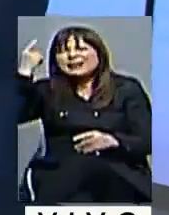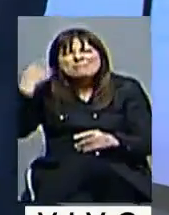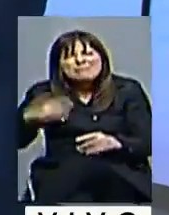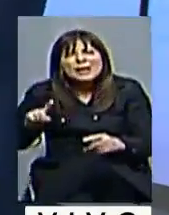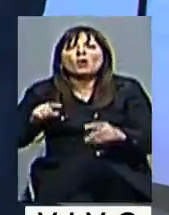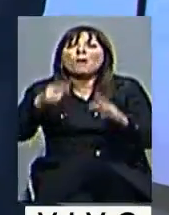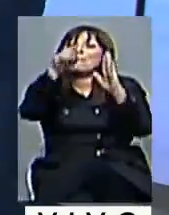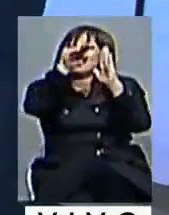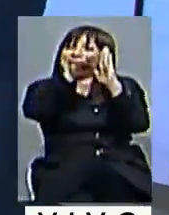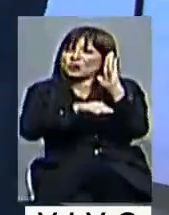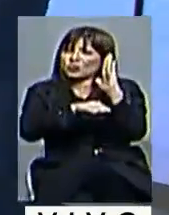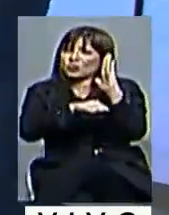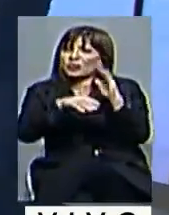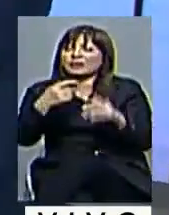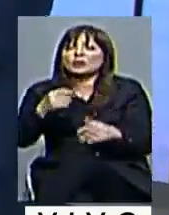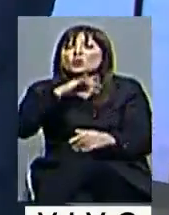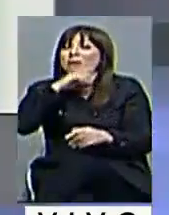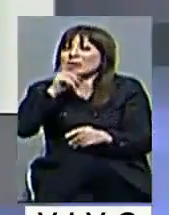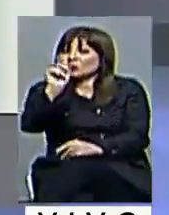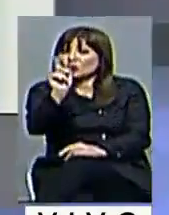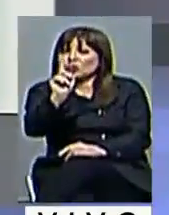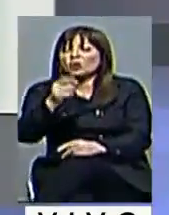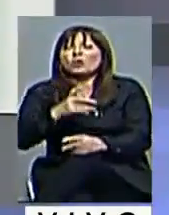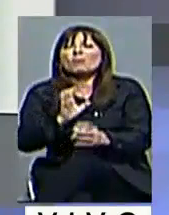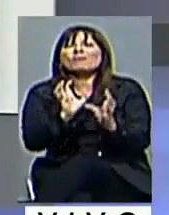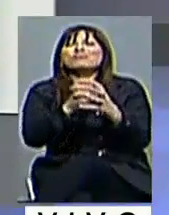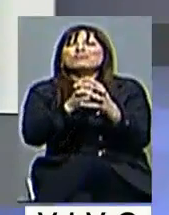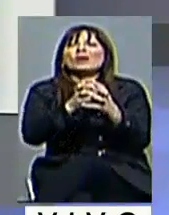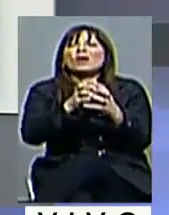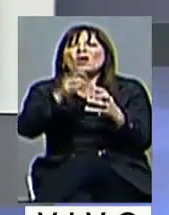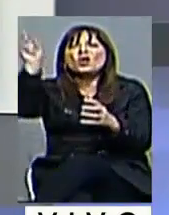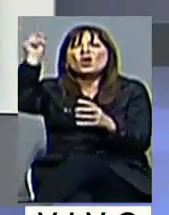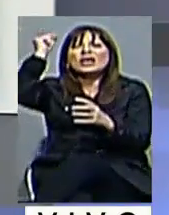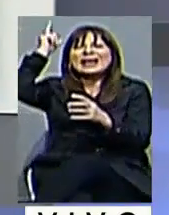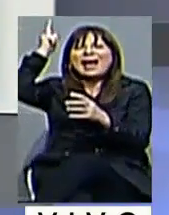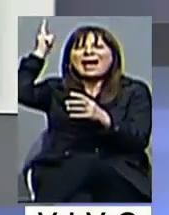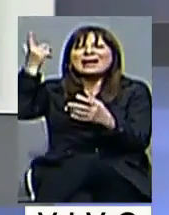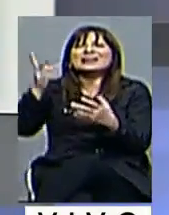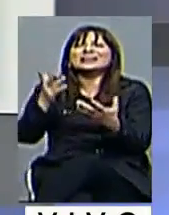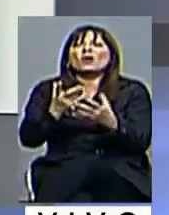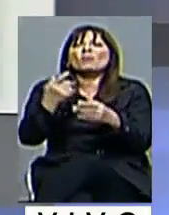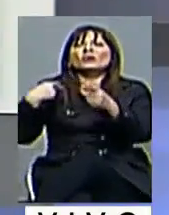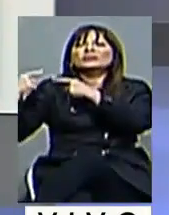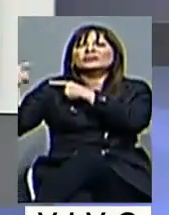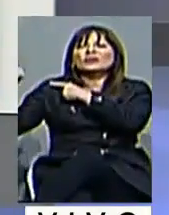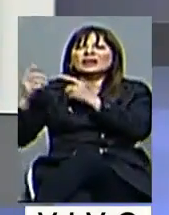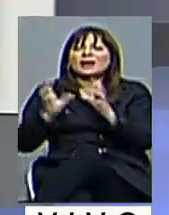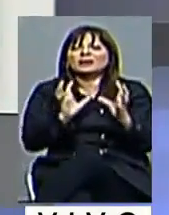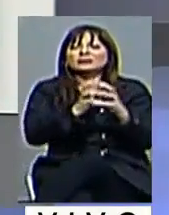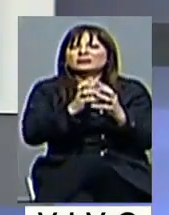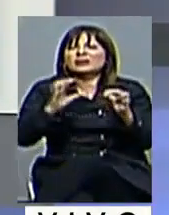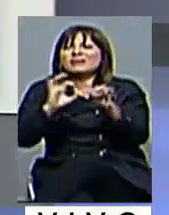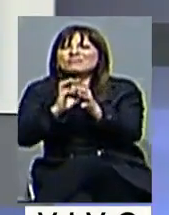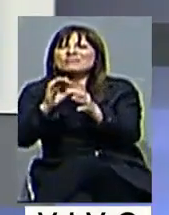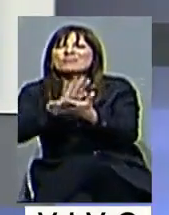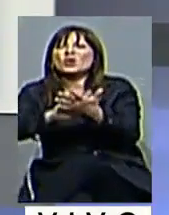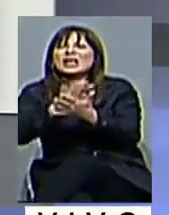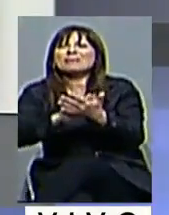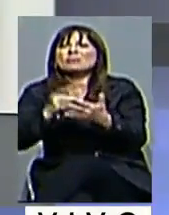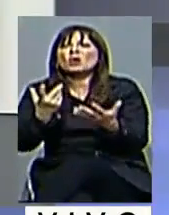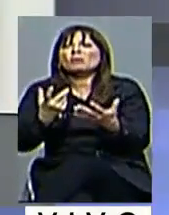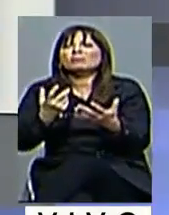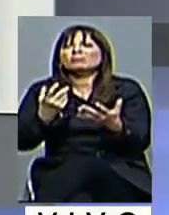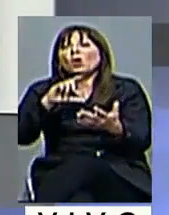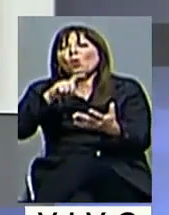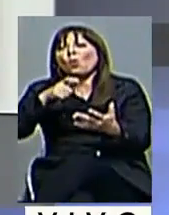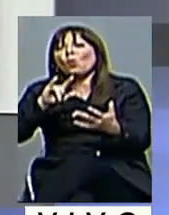en términos numéricos, sino que importante porque es un poco la lógica histórica de la democracia cristiana, los grupos asociados, por ejemplo, por decir un nombre, a